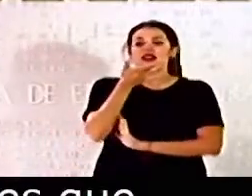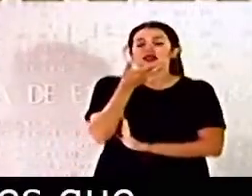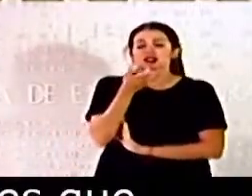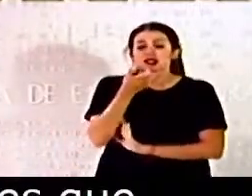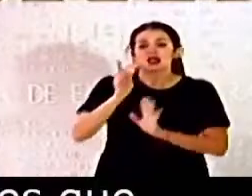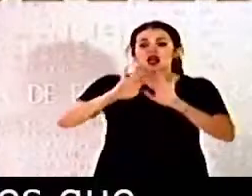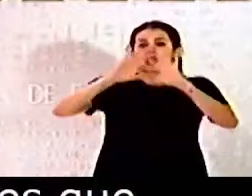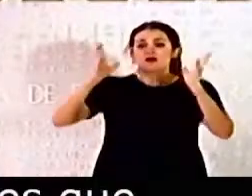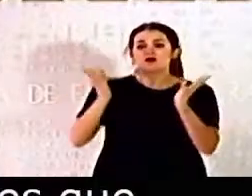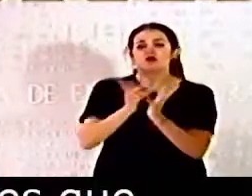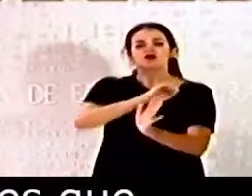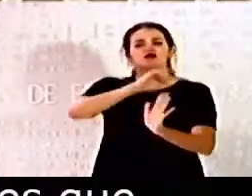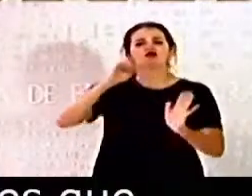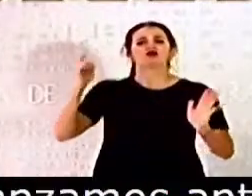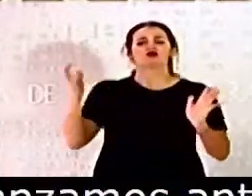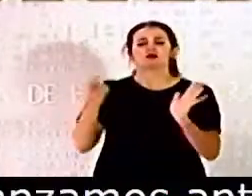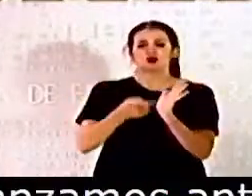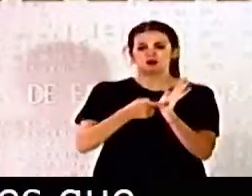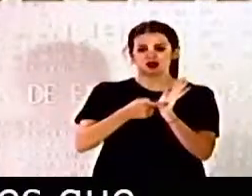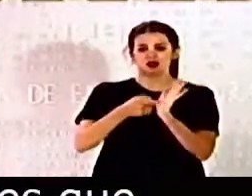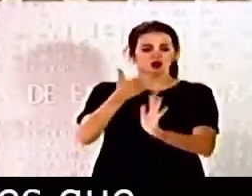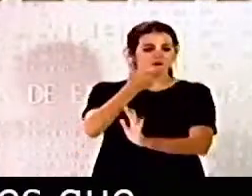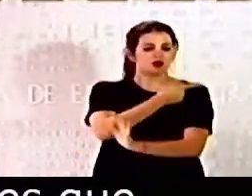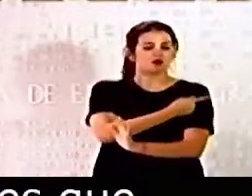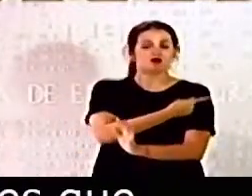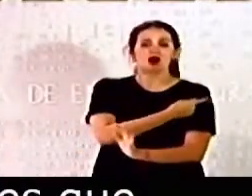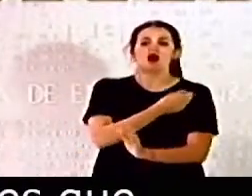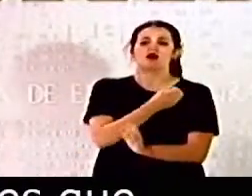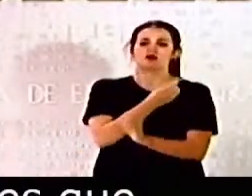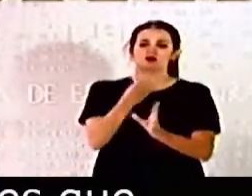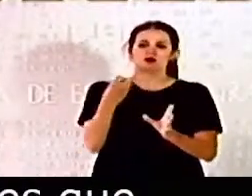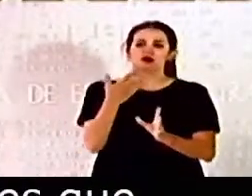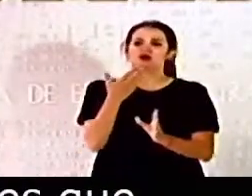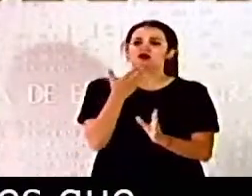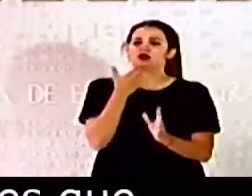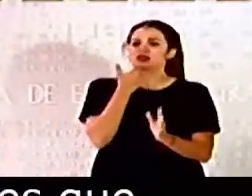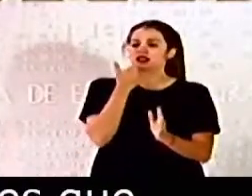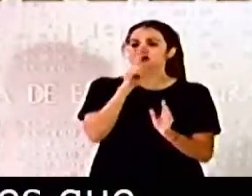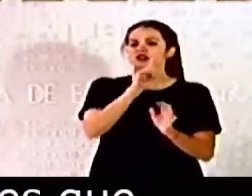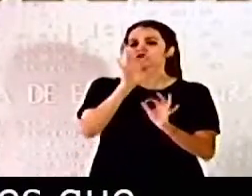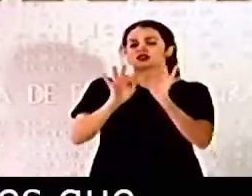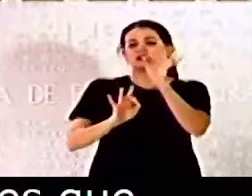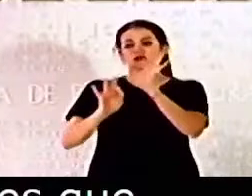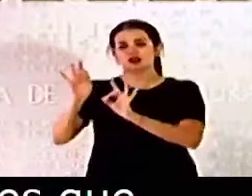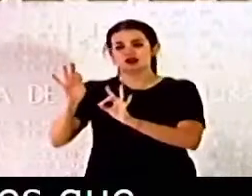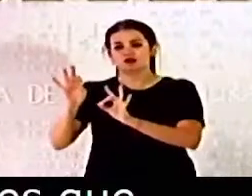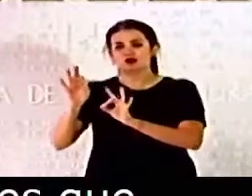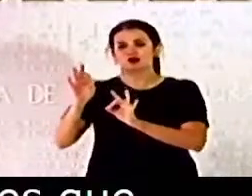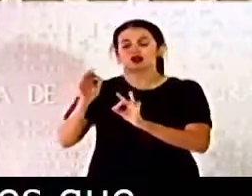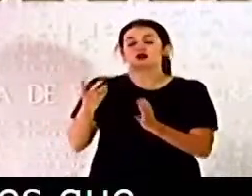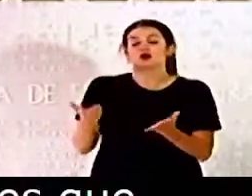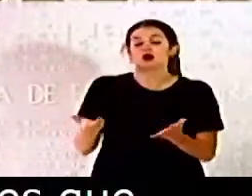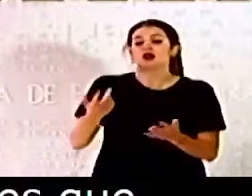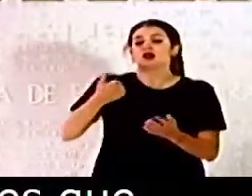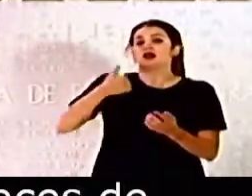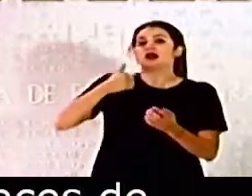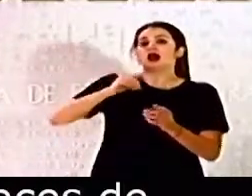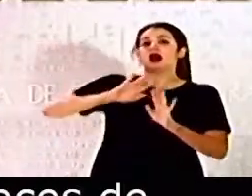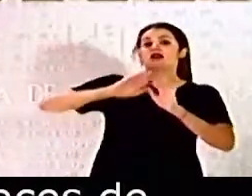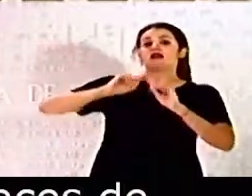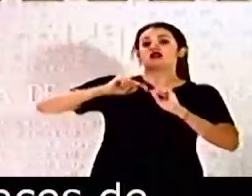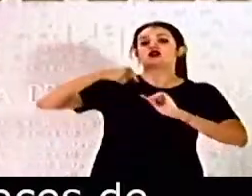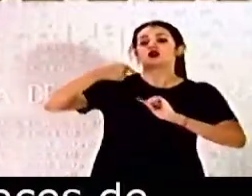todo el mundo en unas cifras aceptables, estaríamos permitiendo que en determinados ecosistemas el virus siguiese